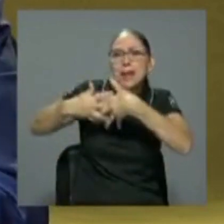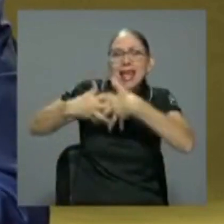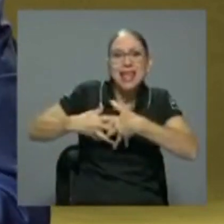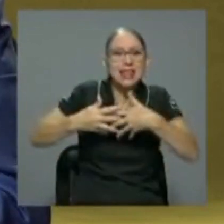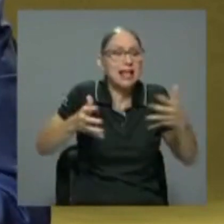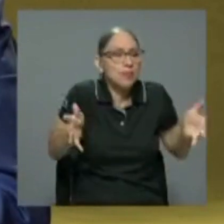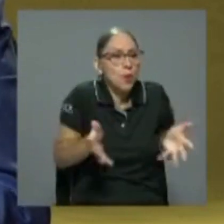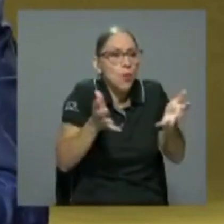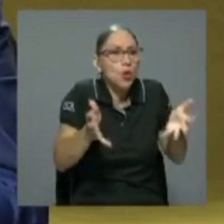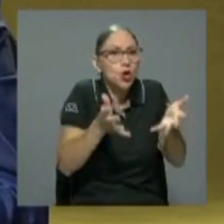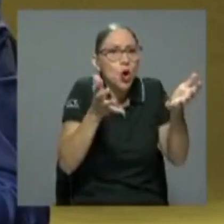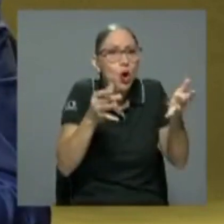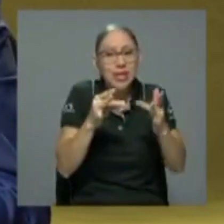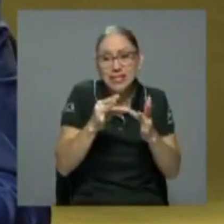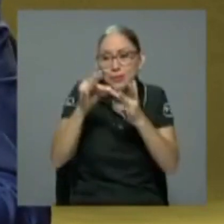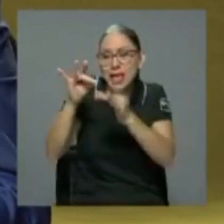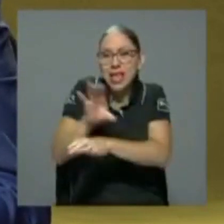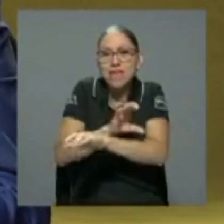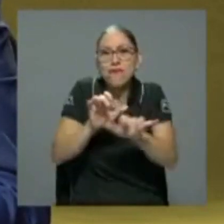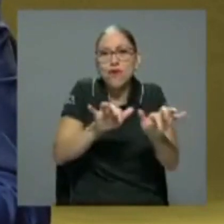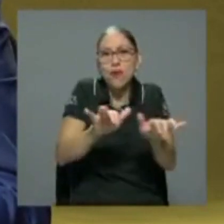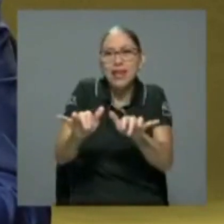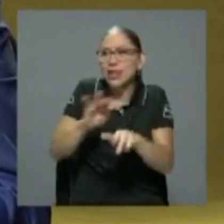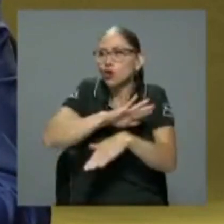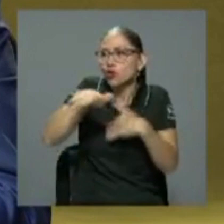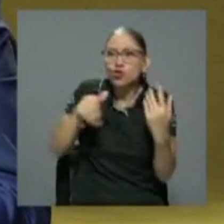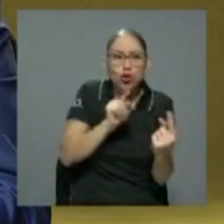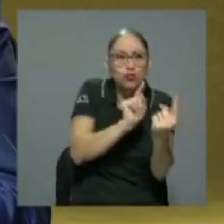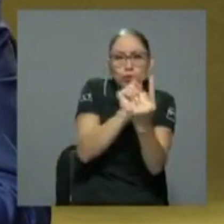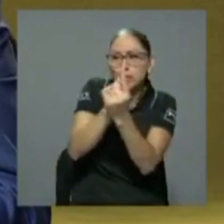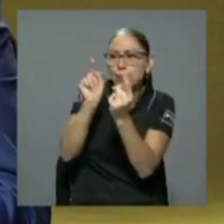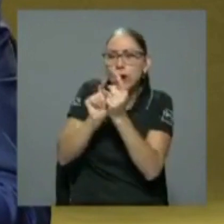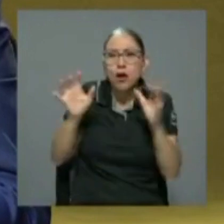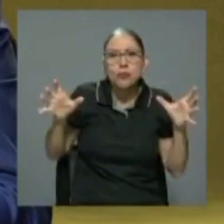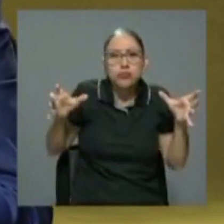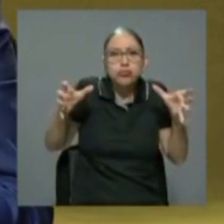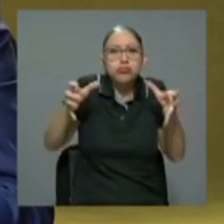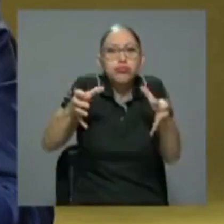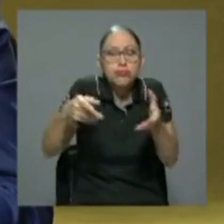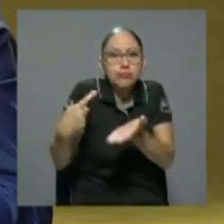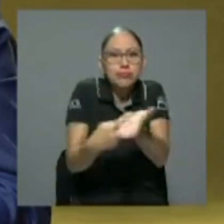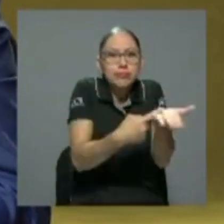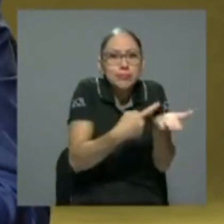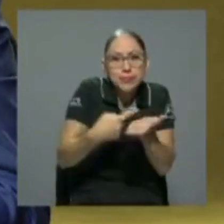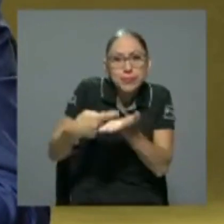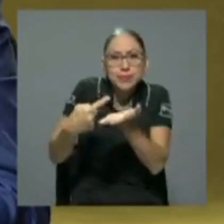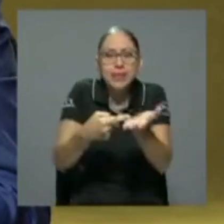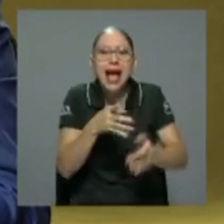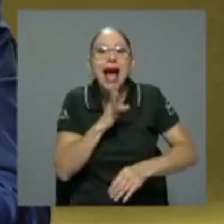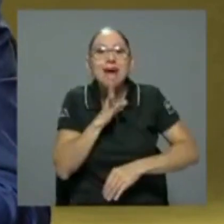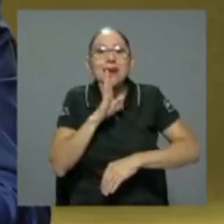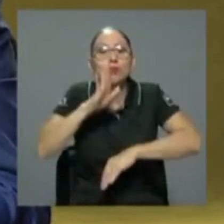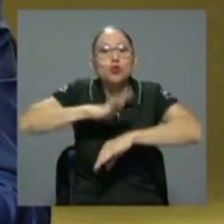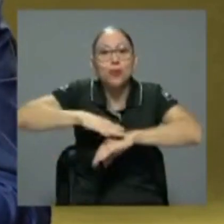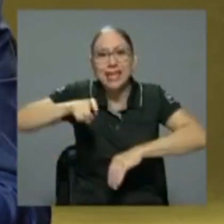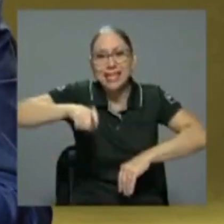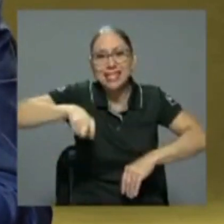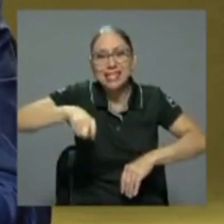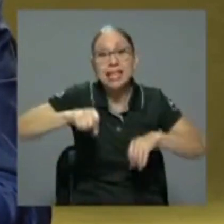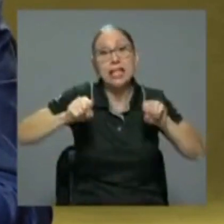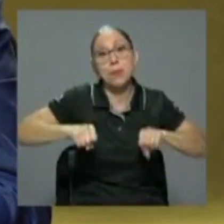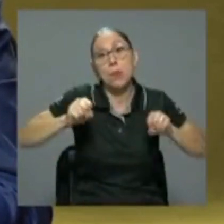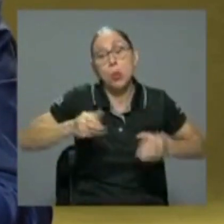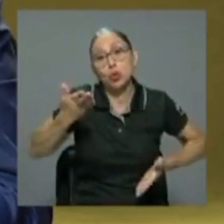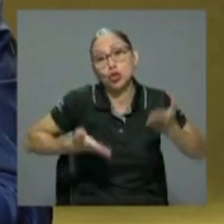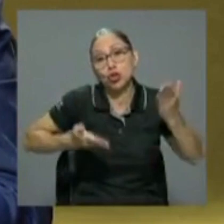informáticos, donde nos encontramos, hablamos de necesidades y de posibles negocios. Y hubo varias ofertas